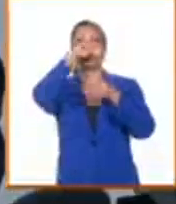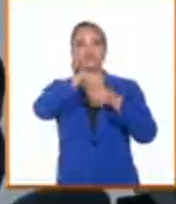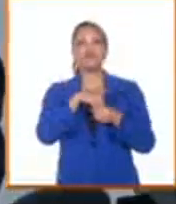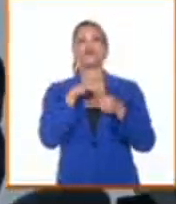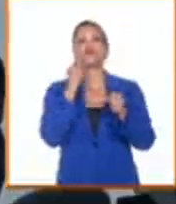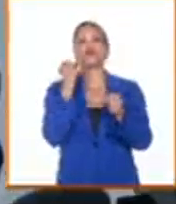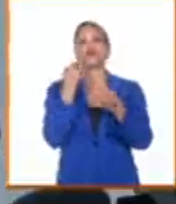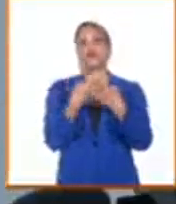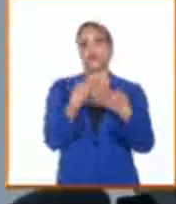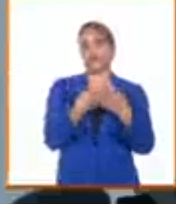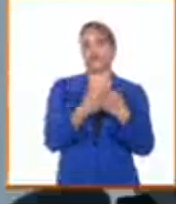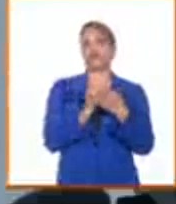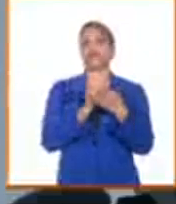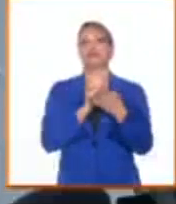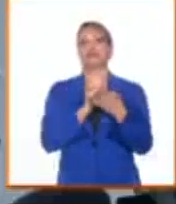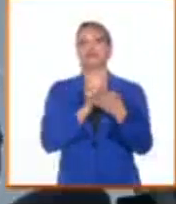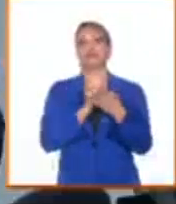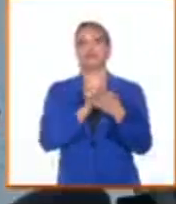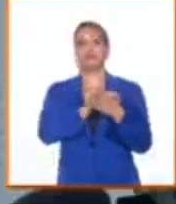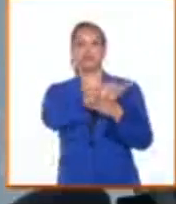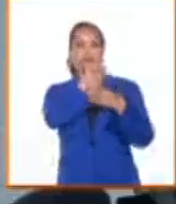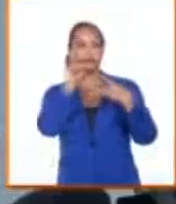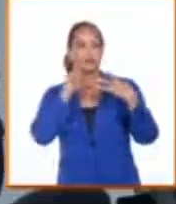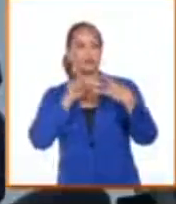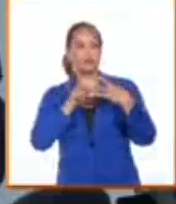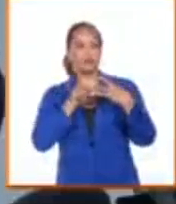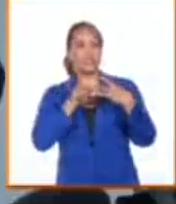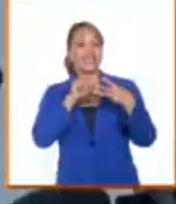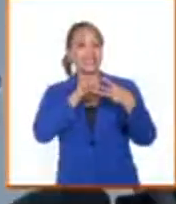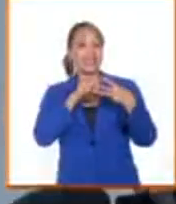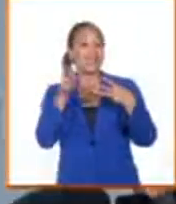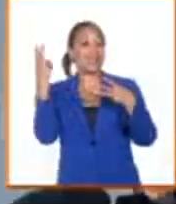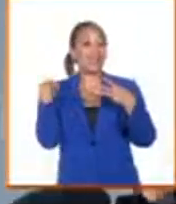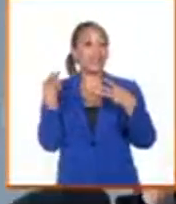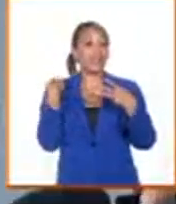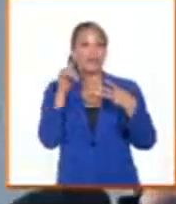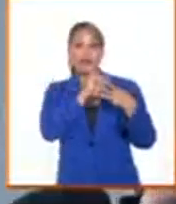organización. Y además está obligado